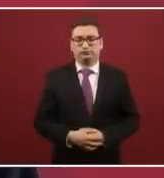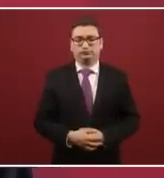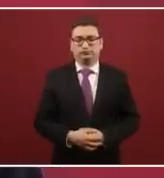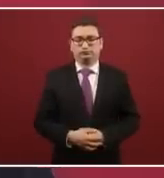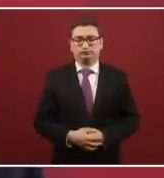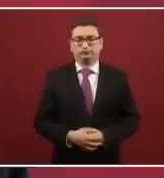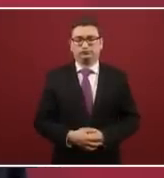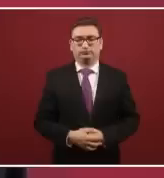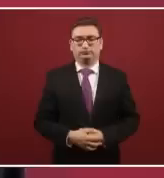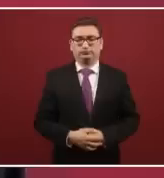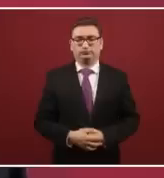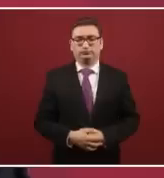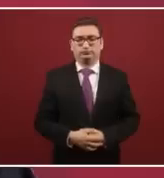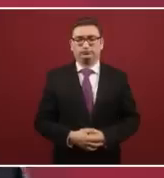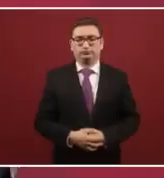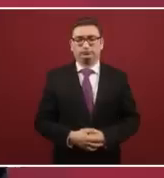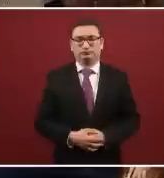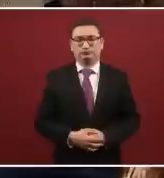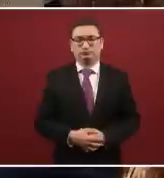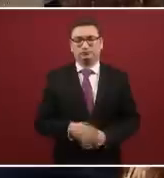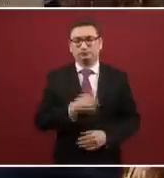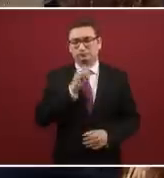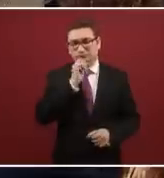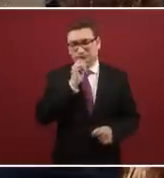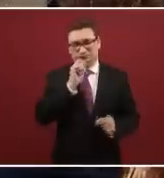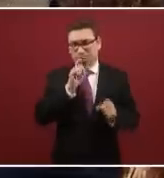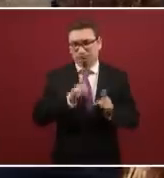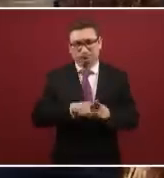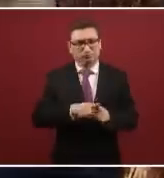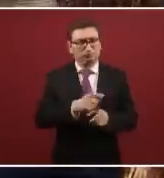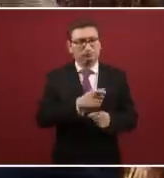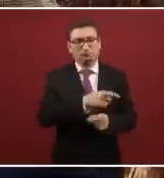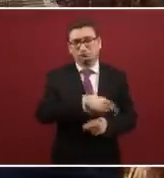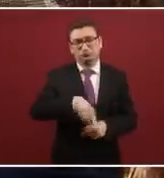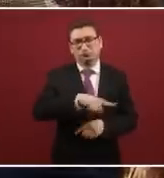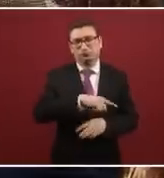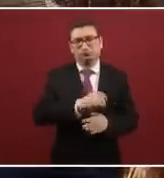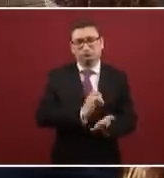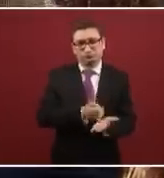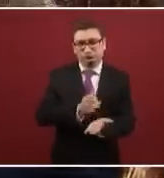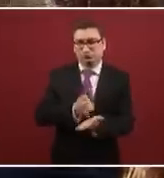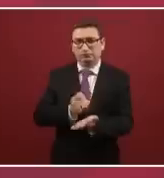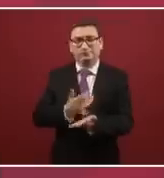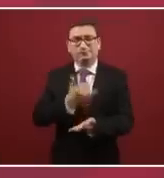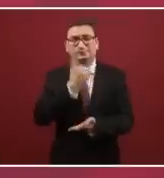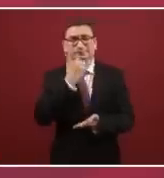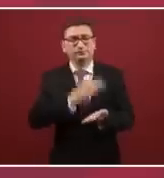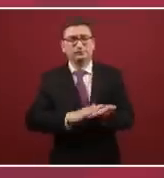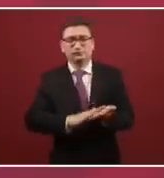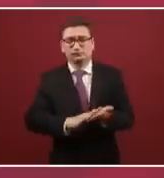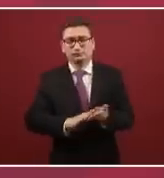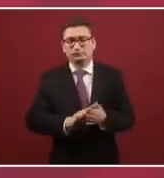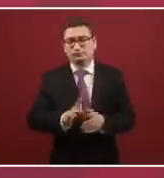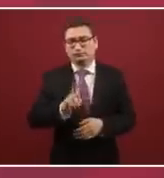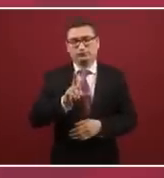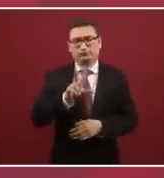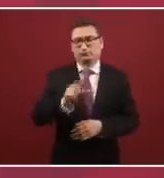Es lo mismo, o sea, ya no va a haber condonaciones de impuestos, todo eso se termina.